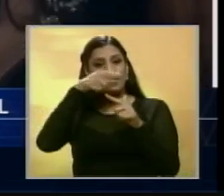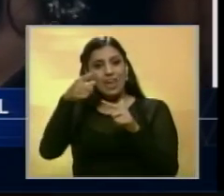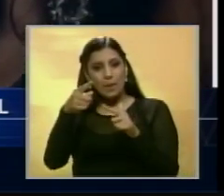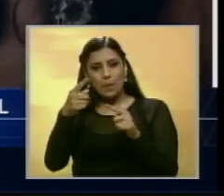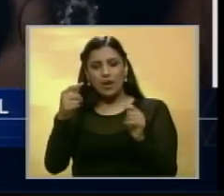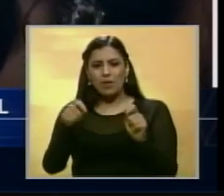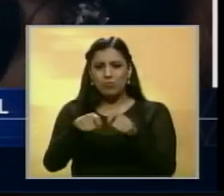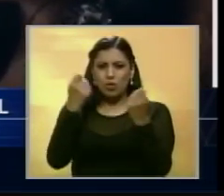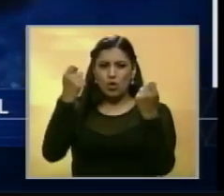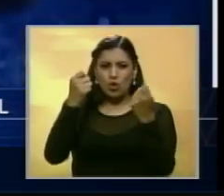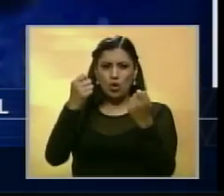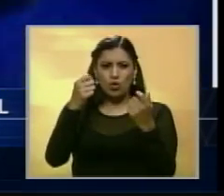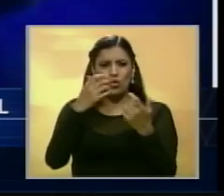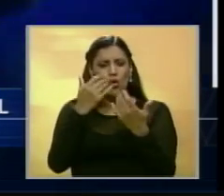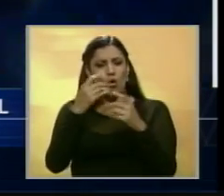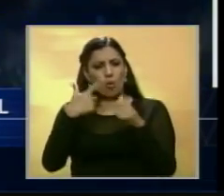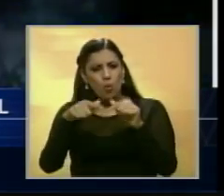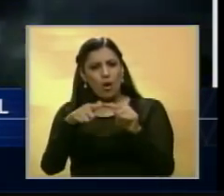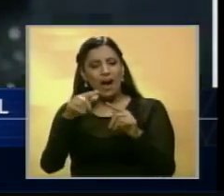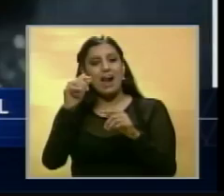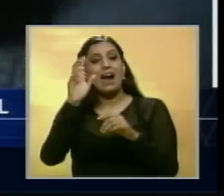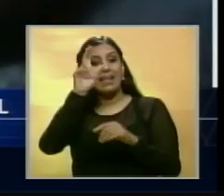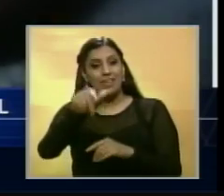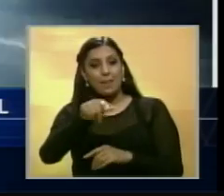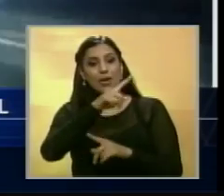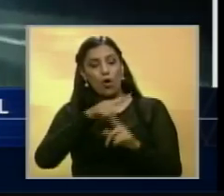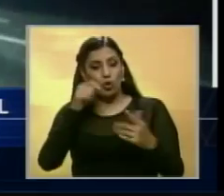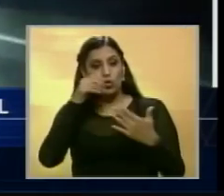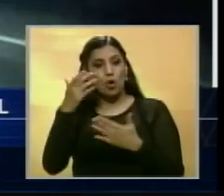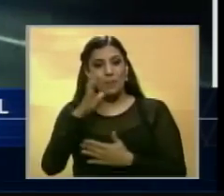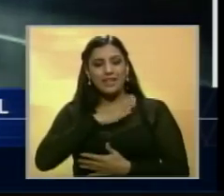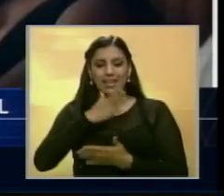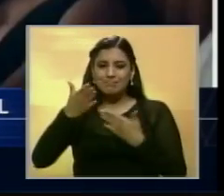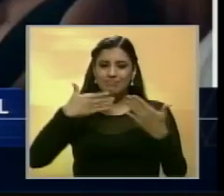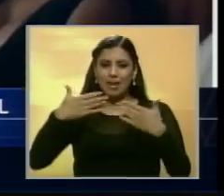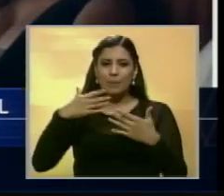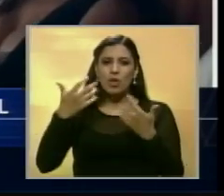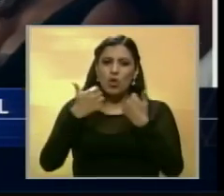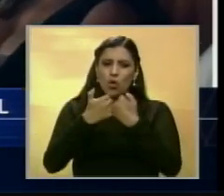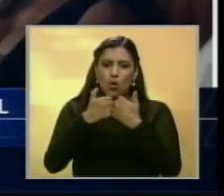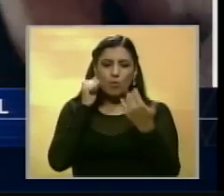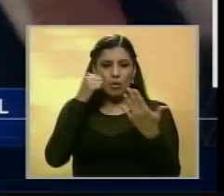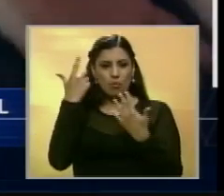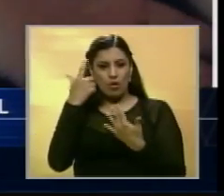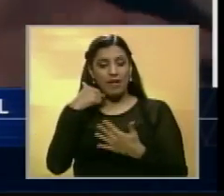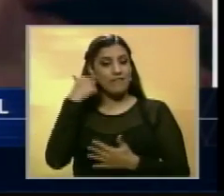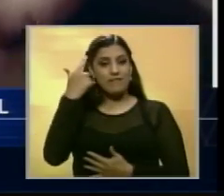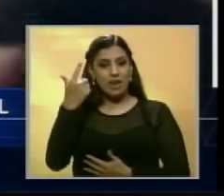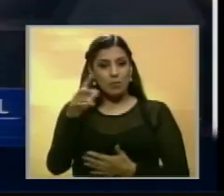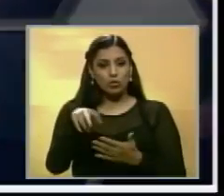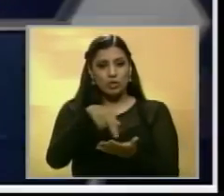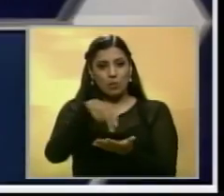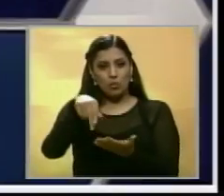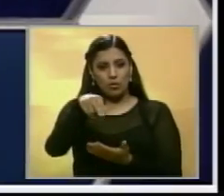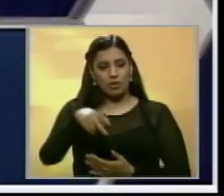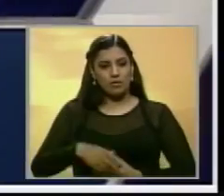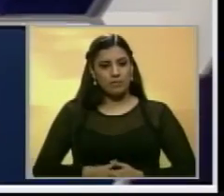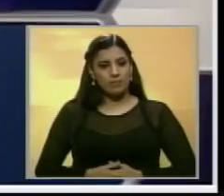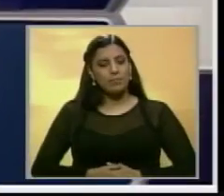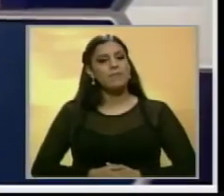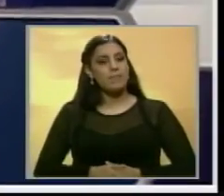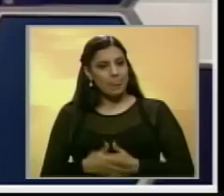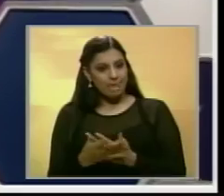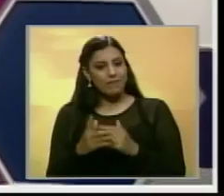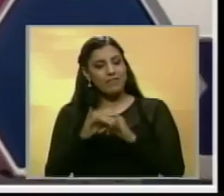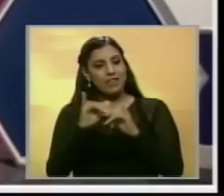cómo destruye una habitación. Finalmente vemos cómo Nick comparte un romántico momento con una reconocida modelo. Y así llegamos